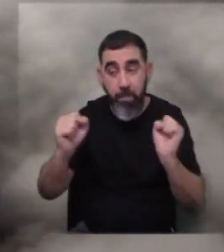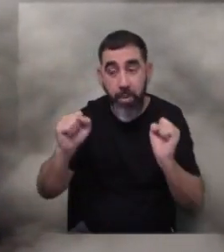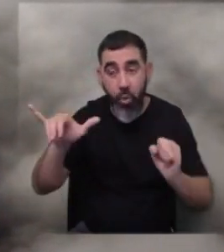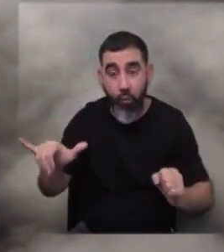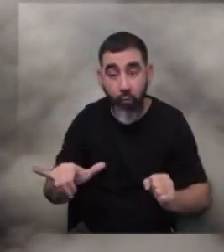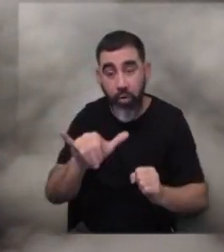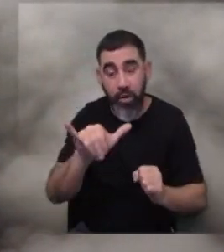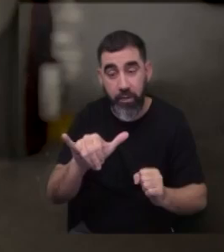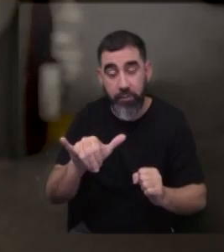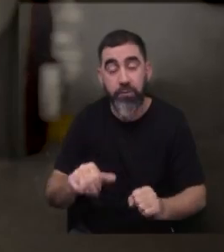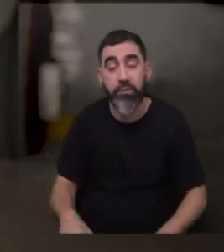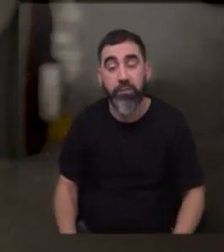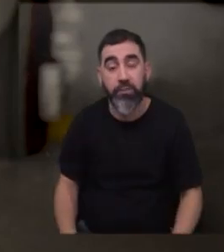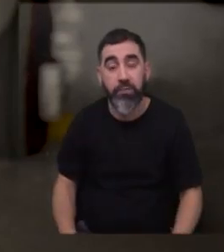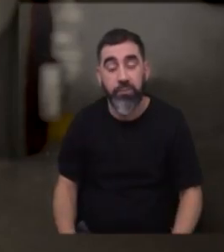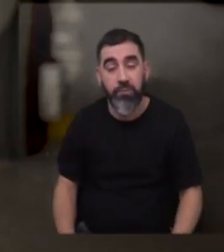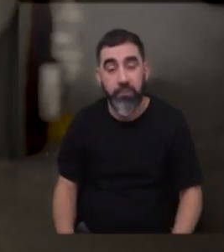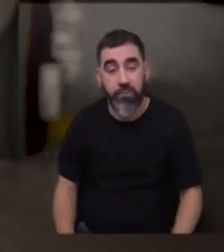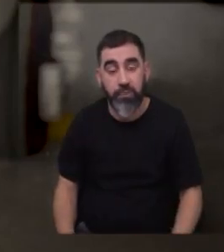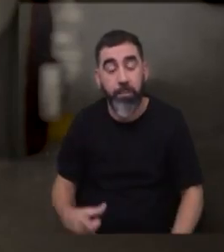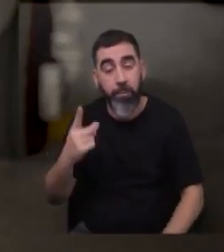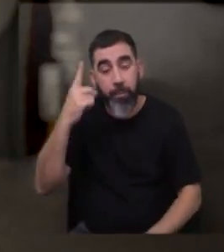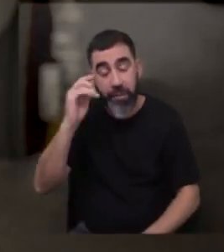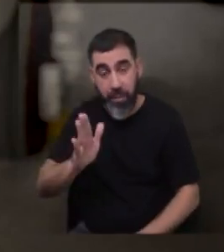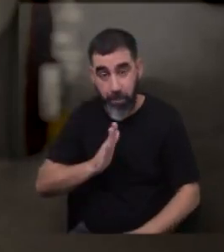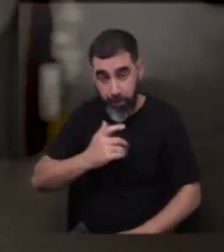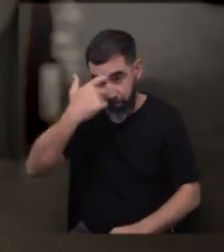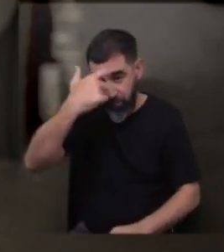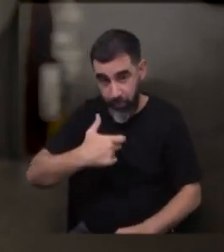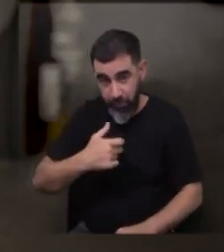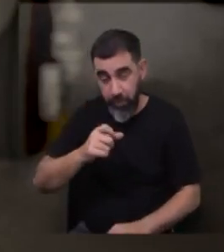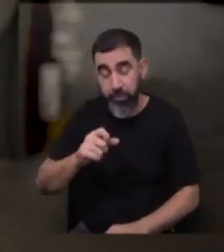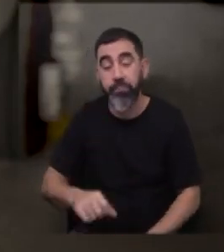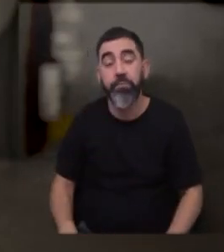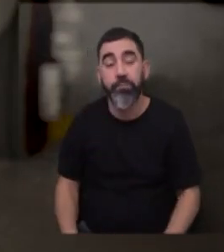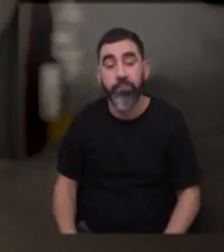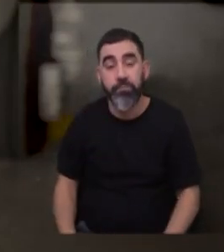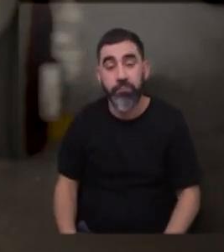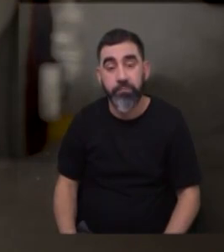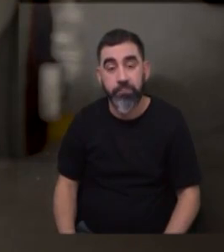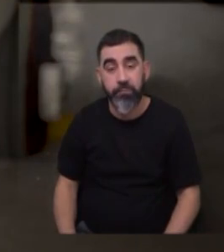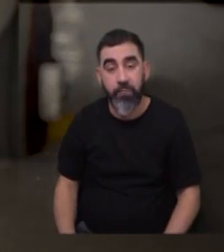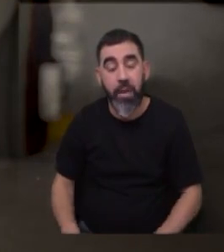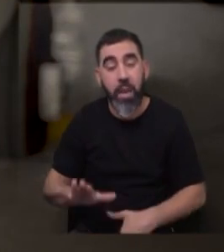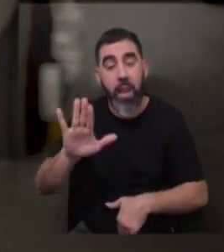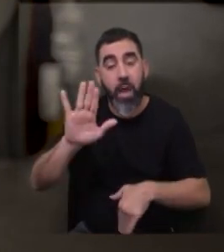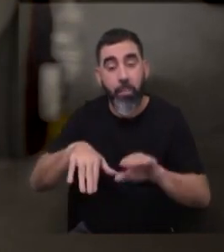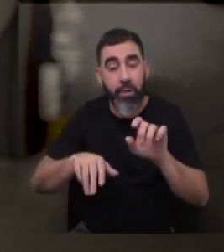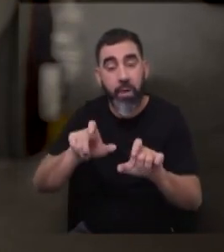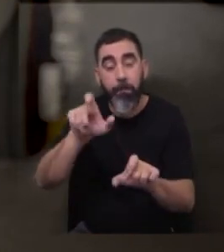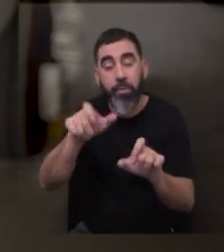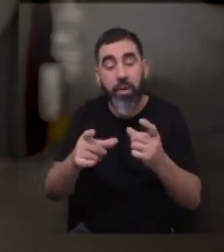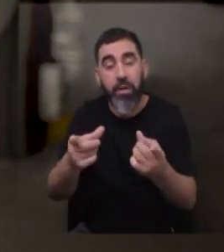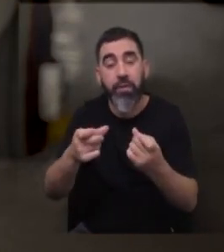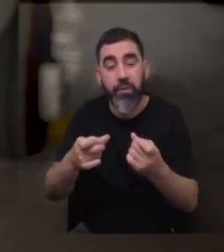hablo por experiencia propia personal, trabajando con pasajeros con miedo a volar, suelen ser personas que necesitan